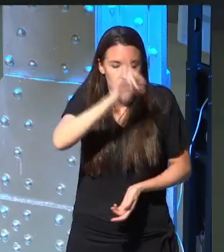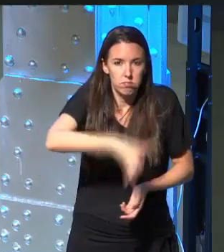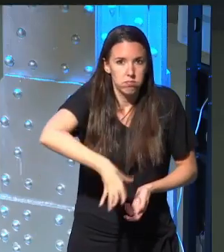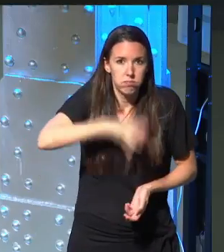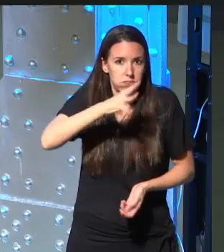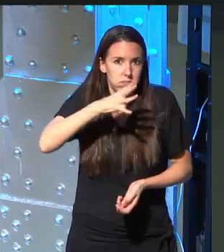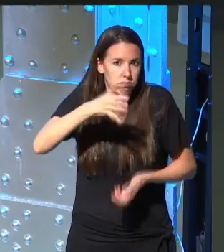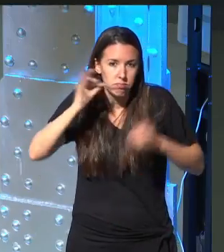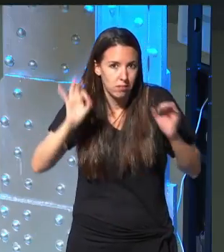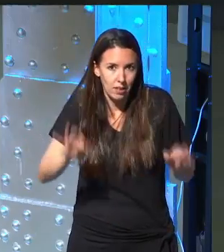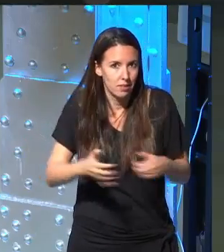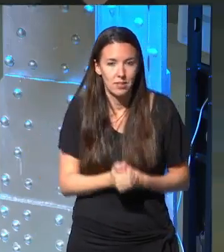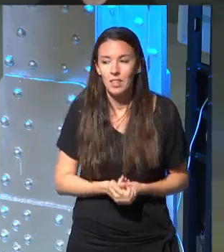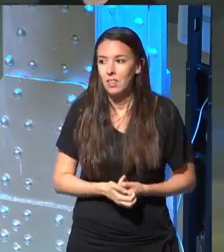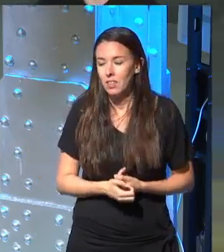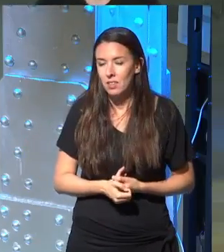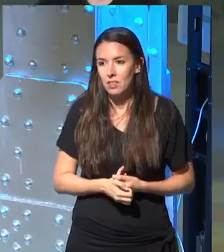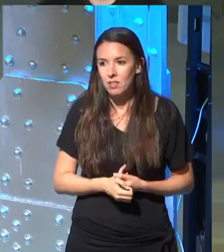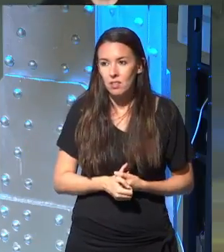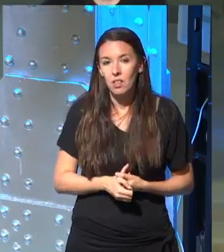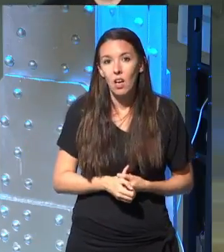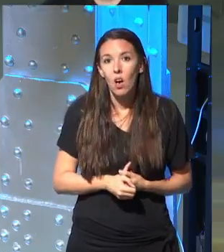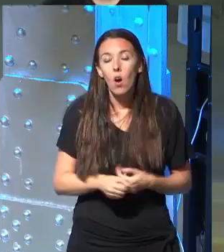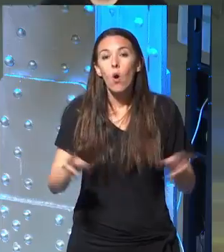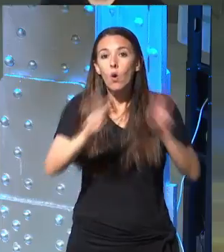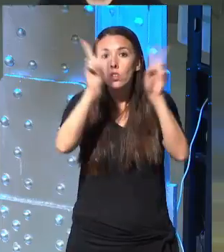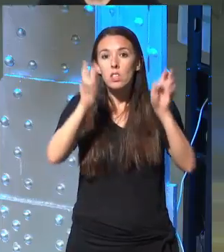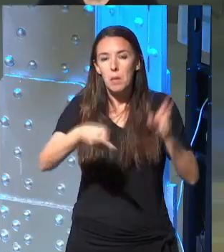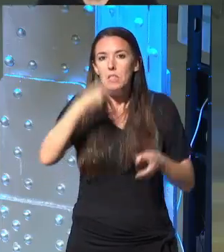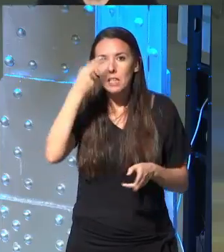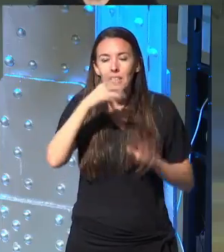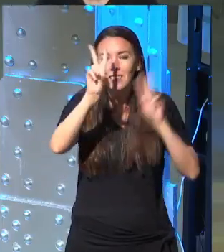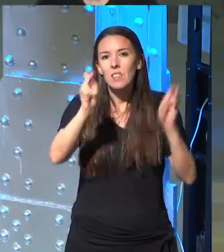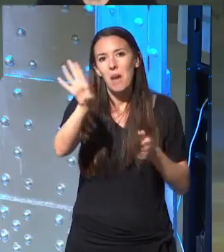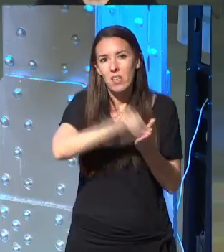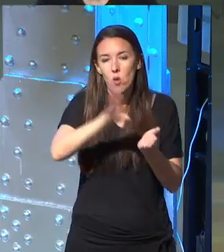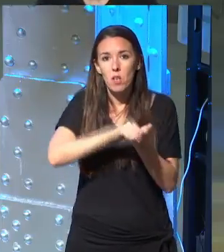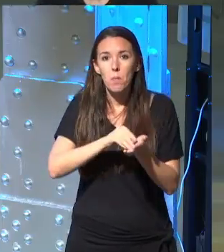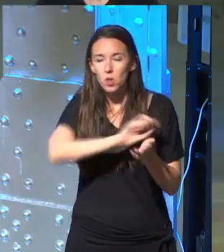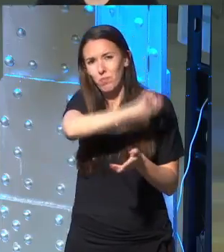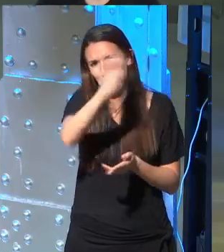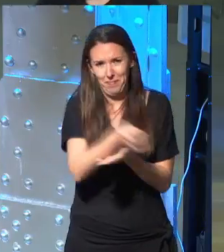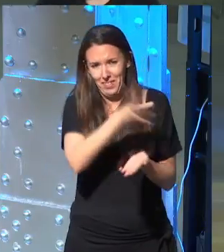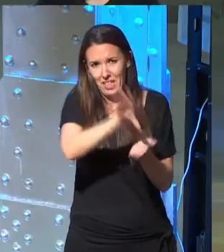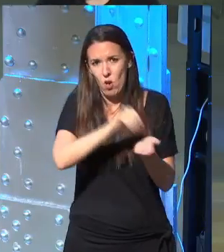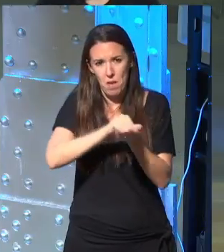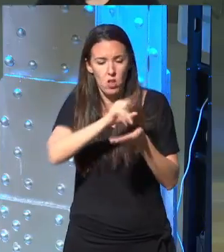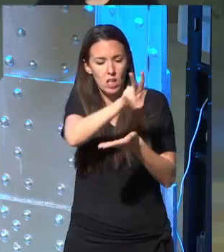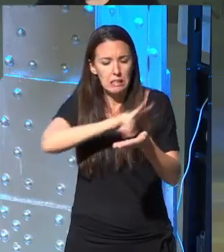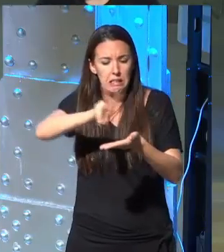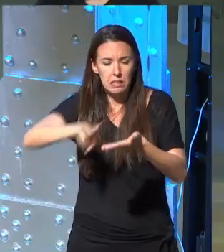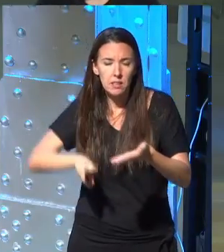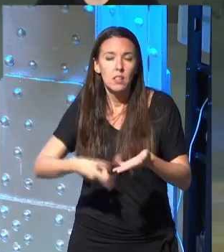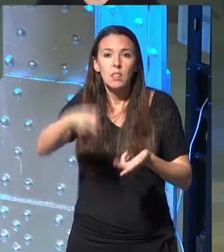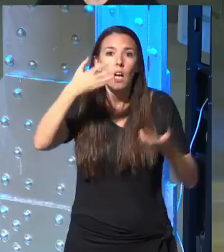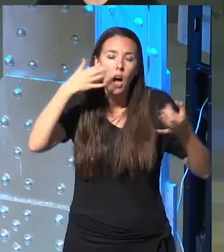la repercusión que ha tenido. Bueno, es un tema muy interesante lo de la recopilación, porque yo leí varias recopilaciones y no, claro, no